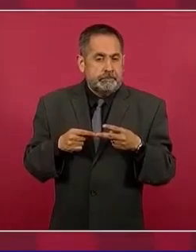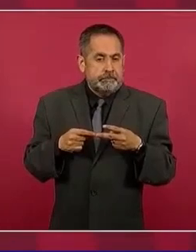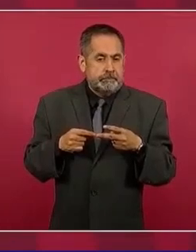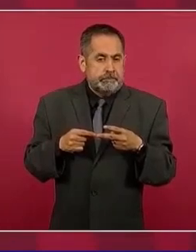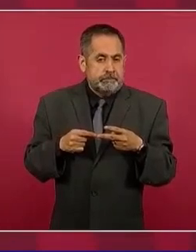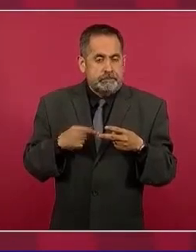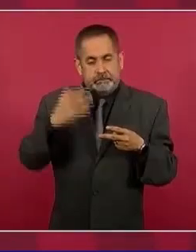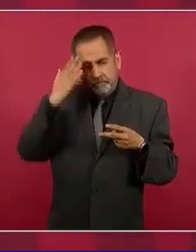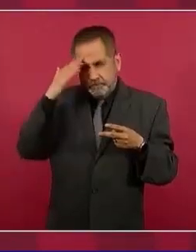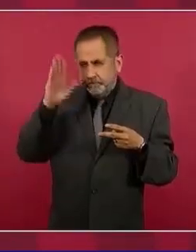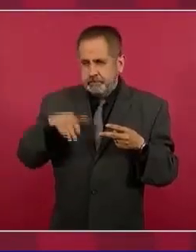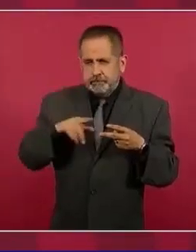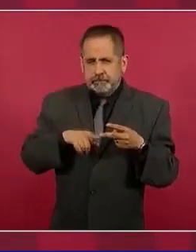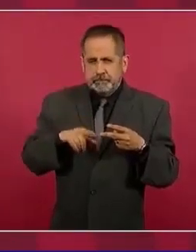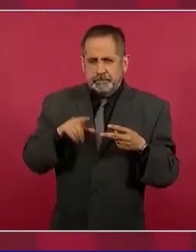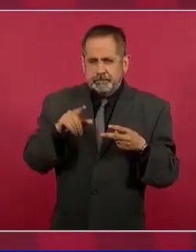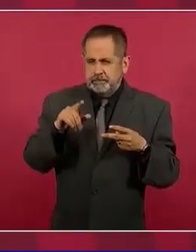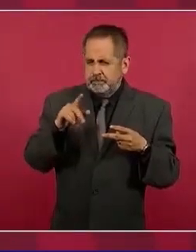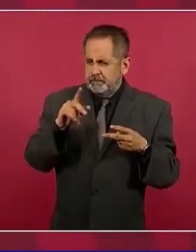la señora Le Pen,